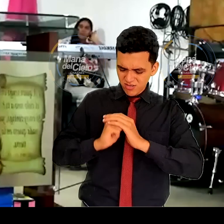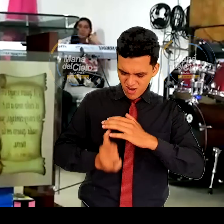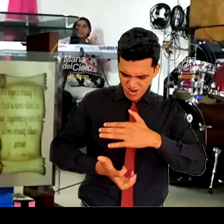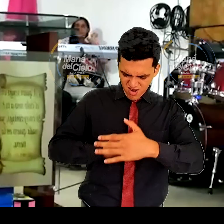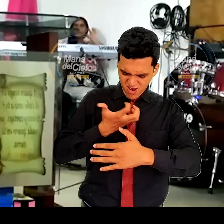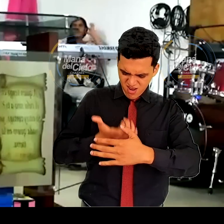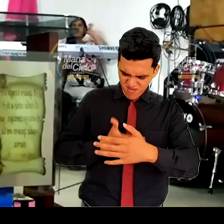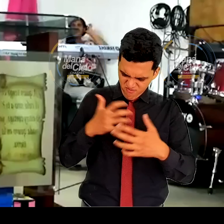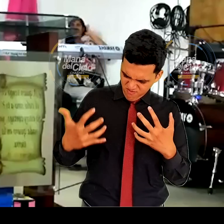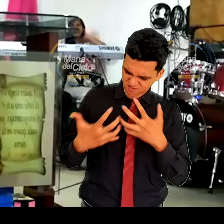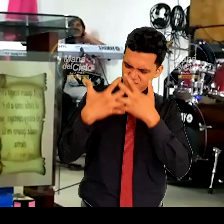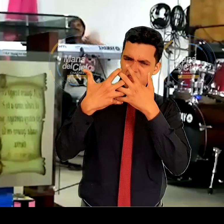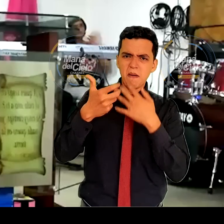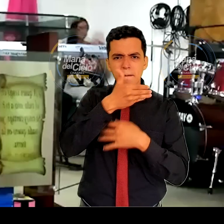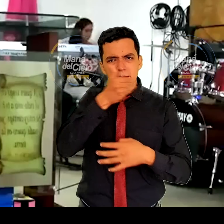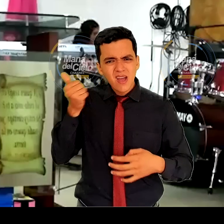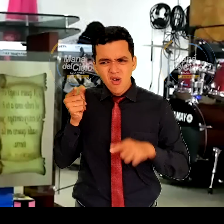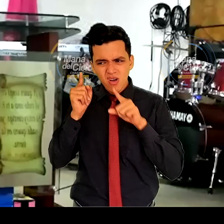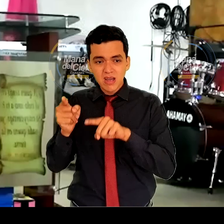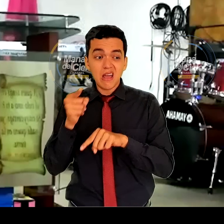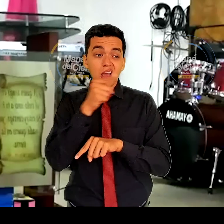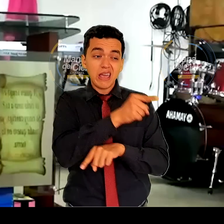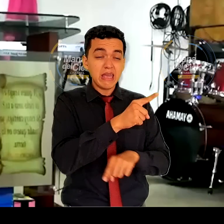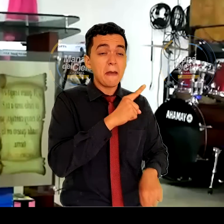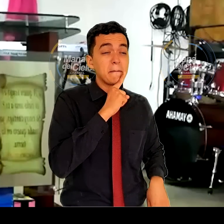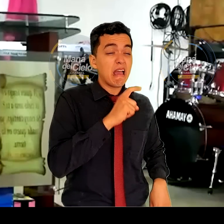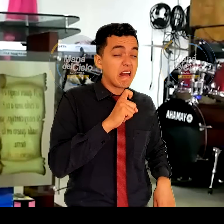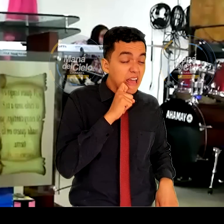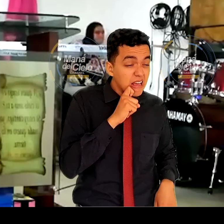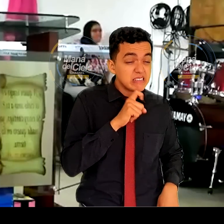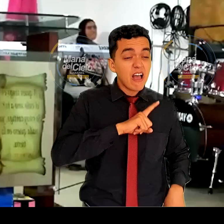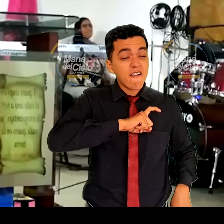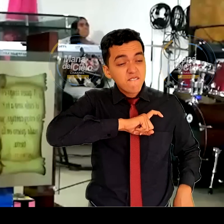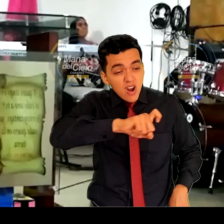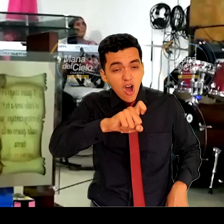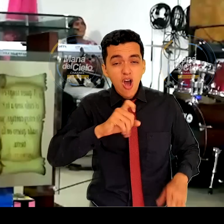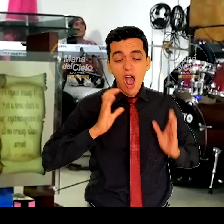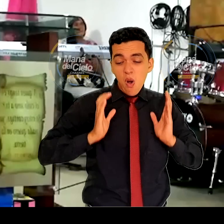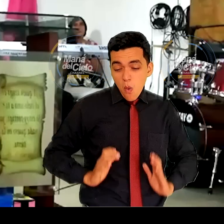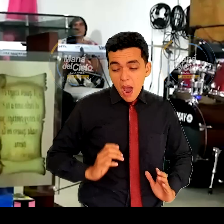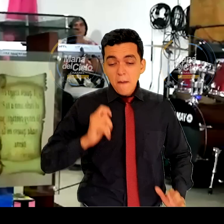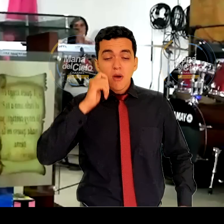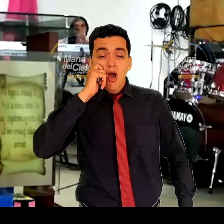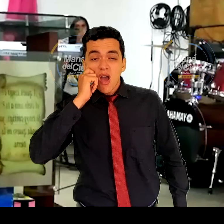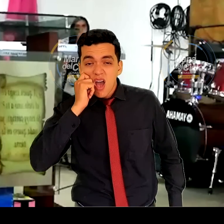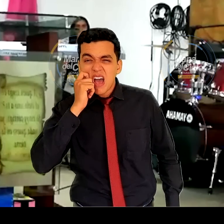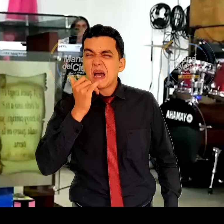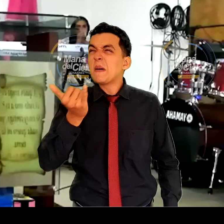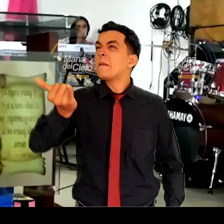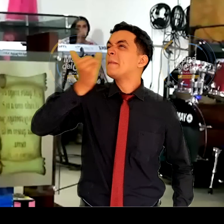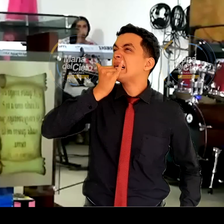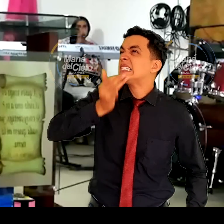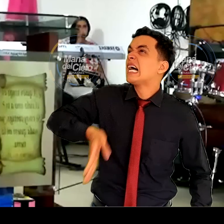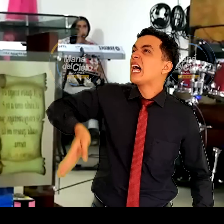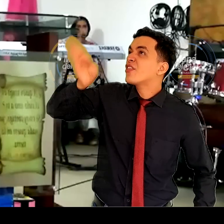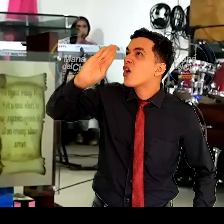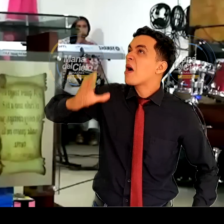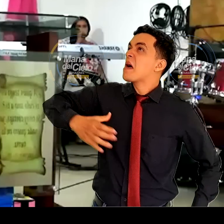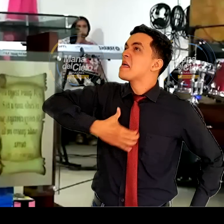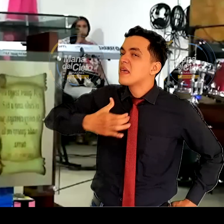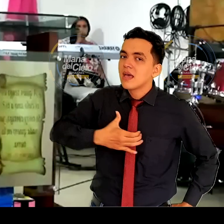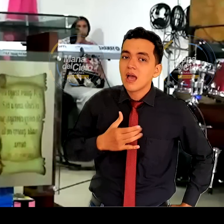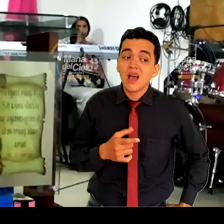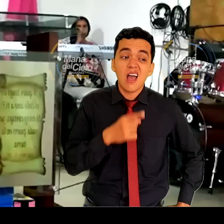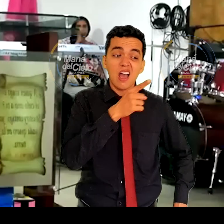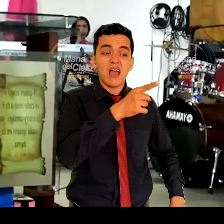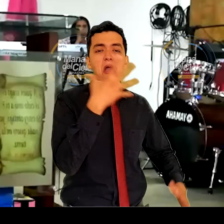Las oraciones en la carne nos cansan, nos fatigan, nos aburren y terminamos cuestionando a Dios y hasta yéndonos de la iglesia y hasta nos atrevemos